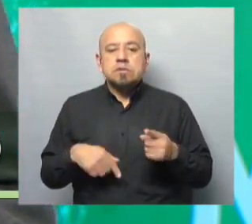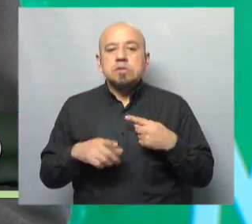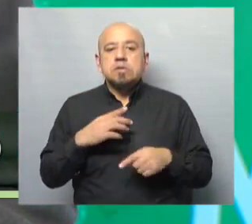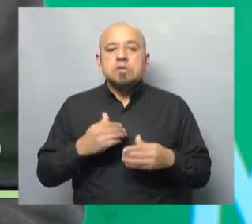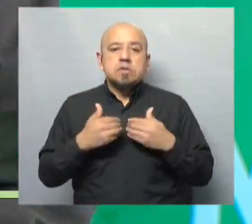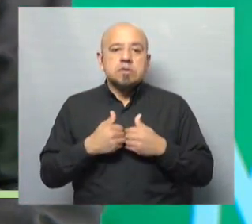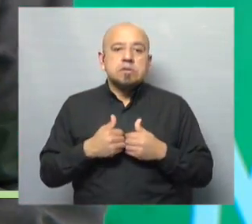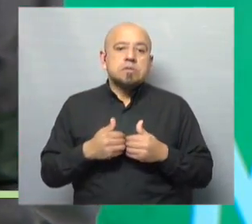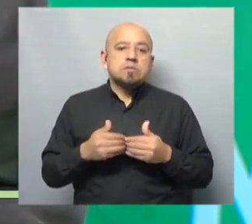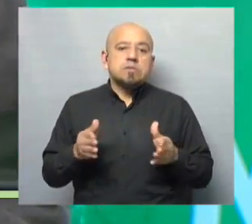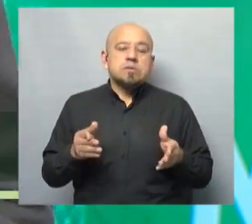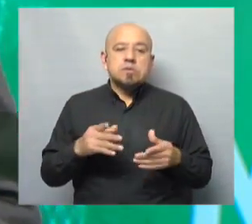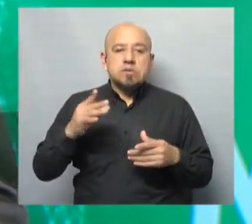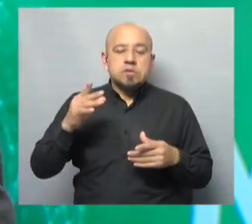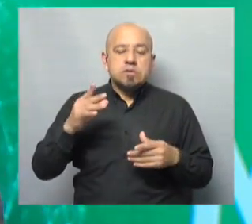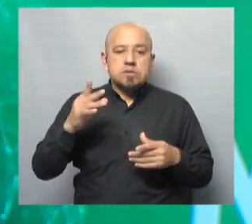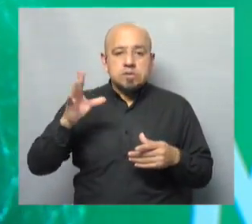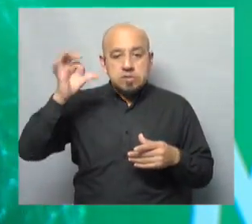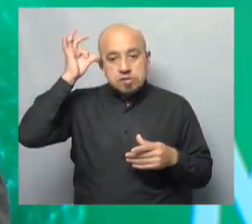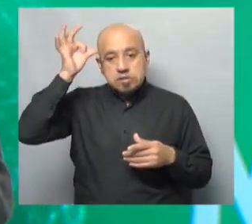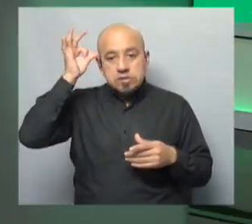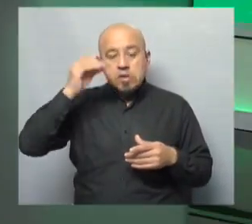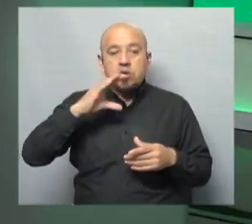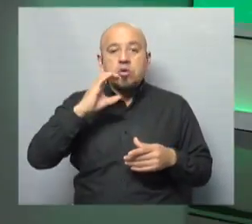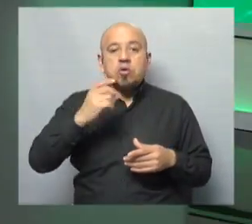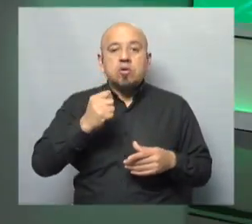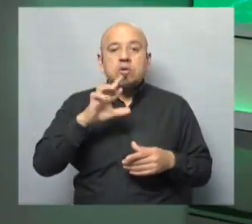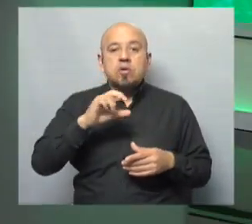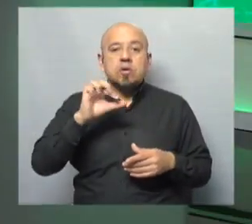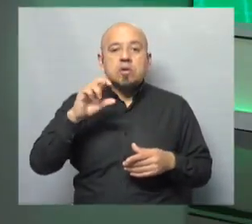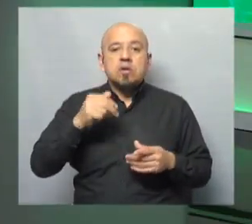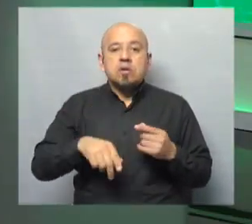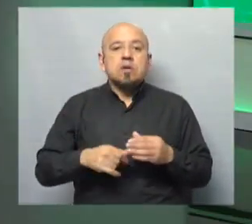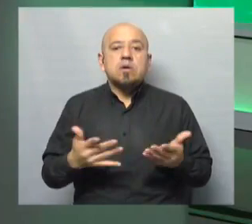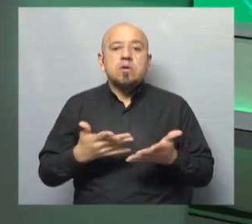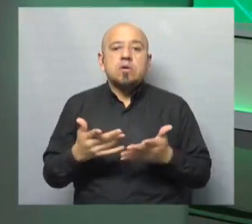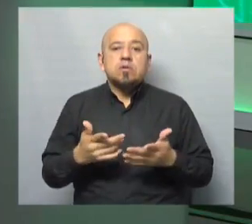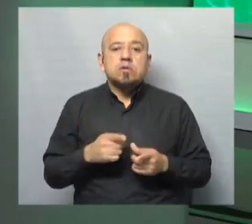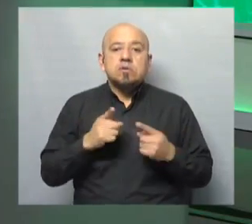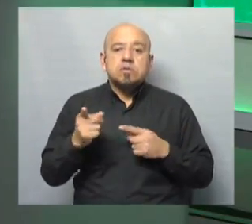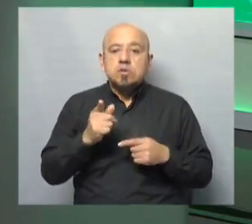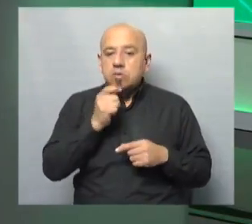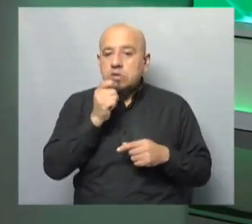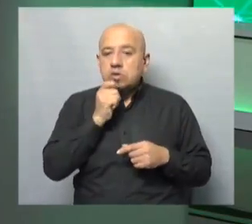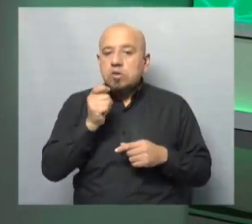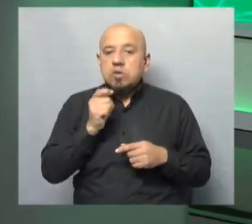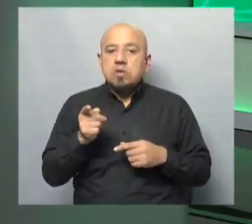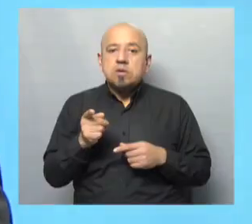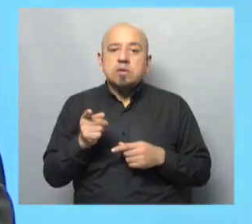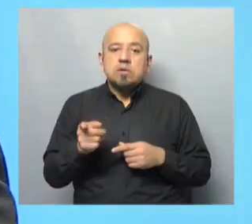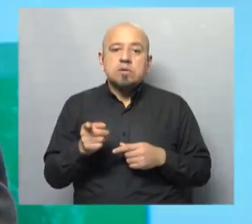comienza por el senador k carrera y se convierte en un boomerang al decir de un periodista el país tiro